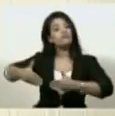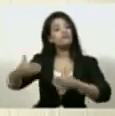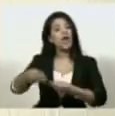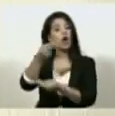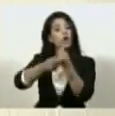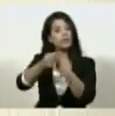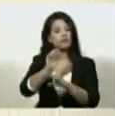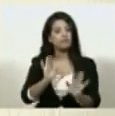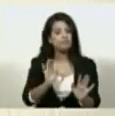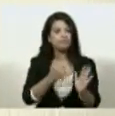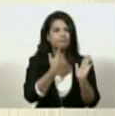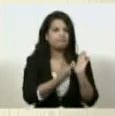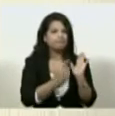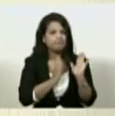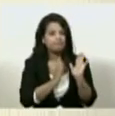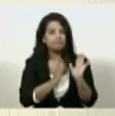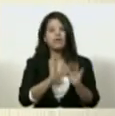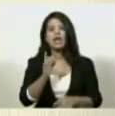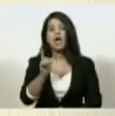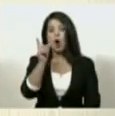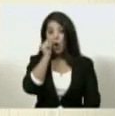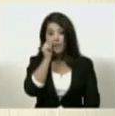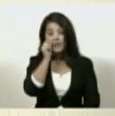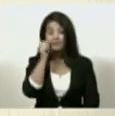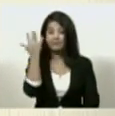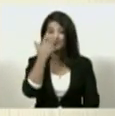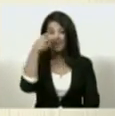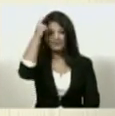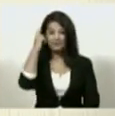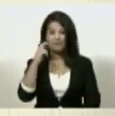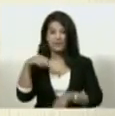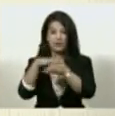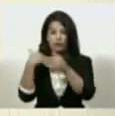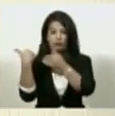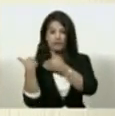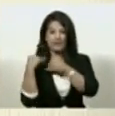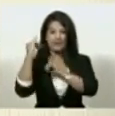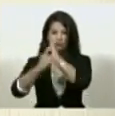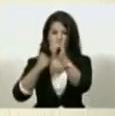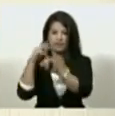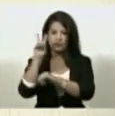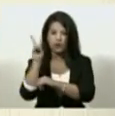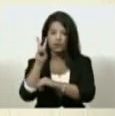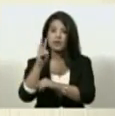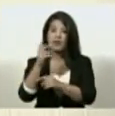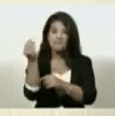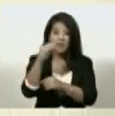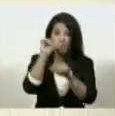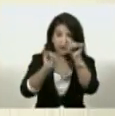del canciller venezolano. Nosotros seguiremos ampliando estas informaciones en las diferentes emisiones de La Noticia. Adelante.